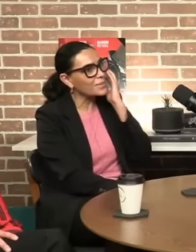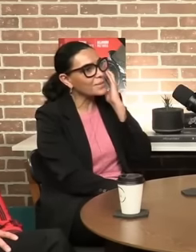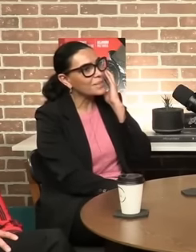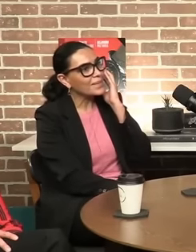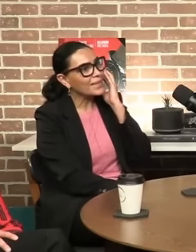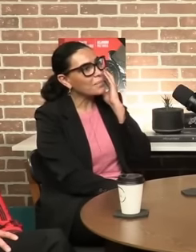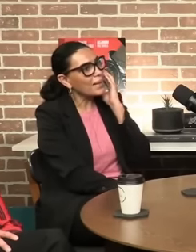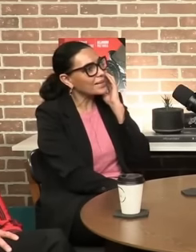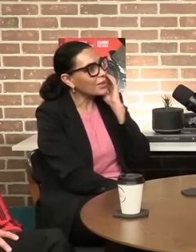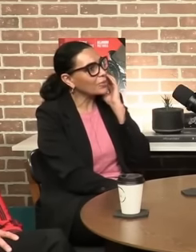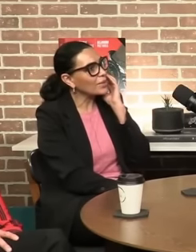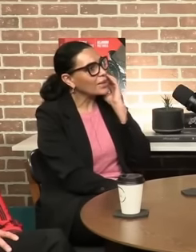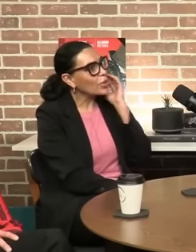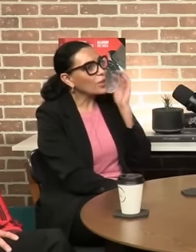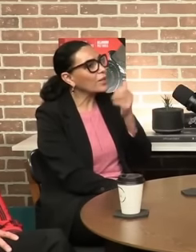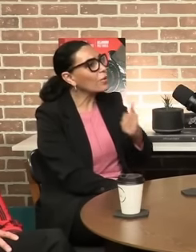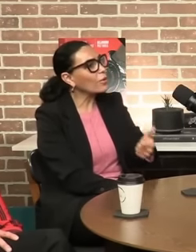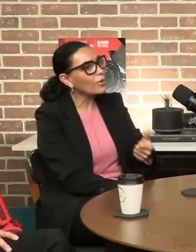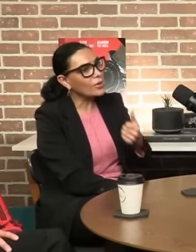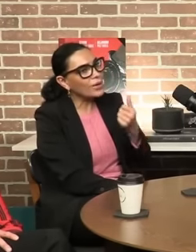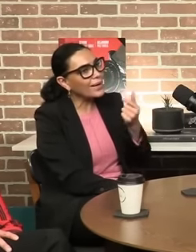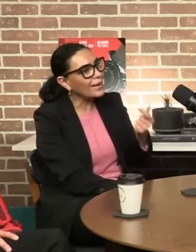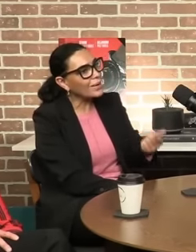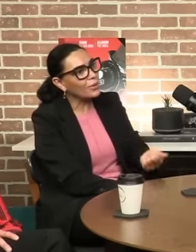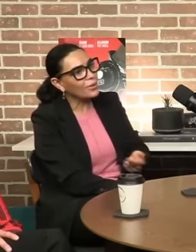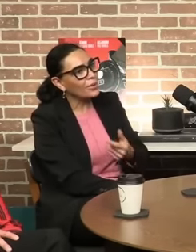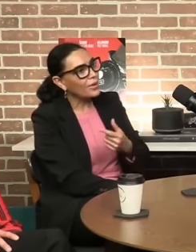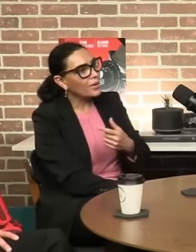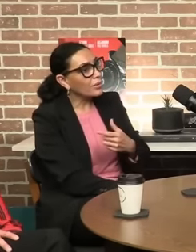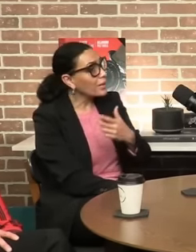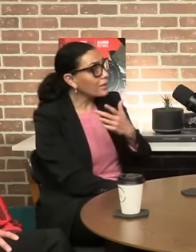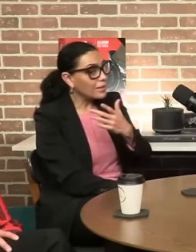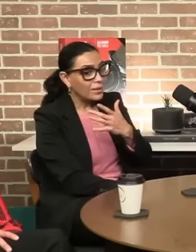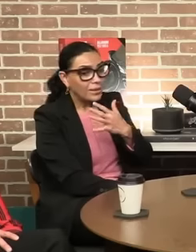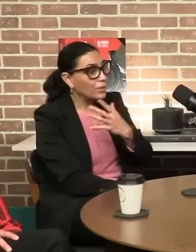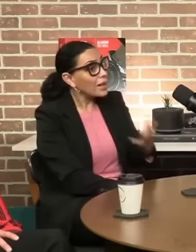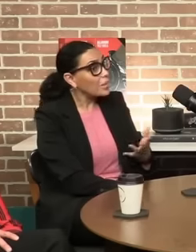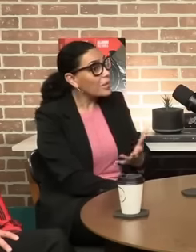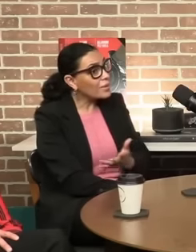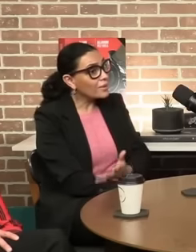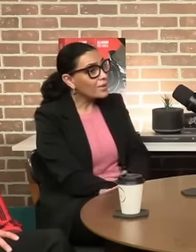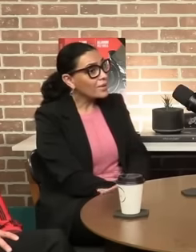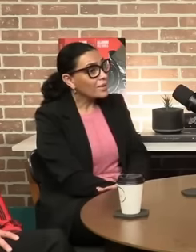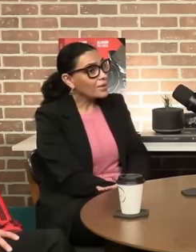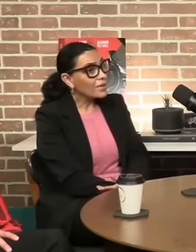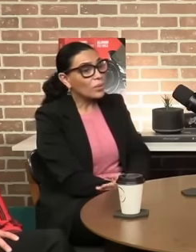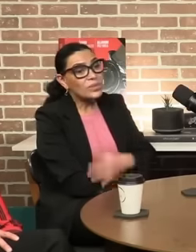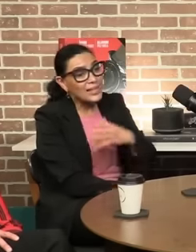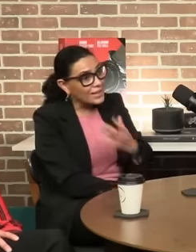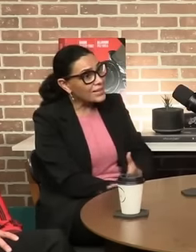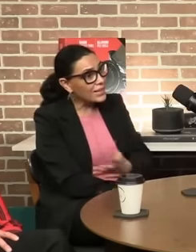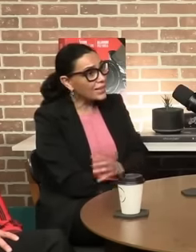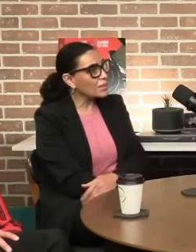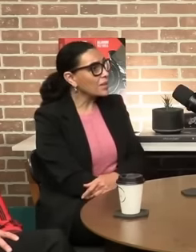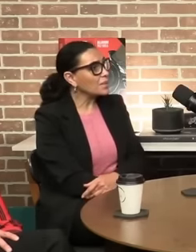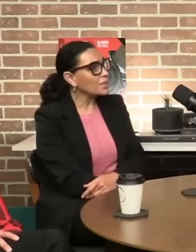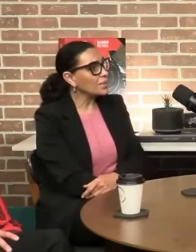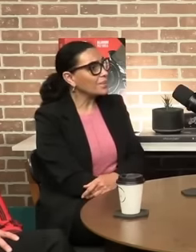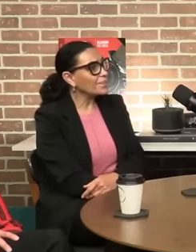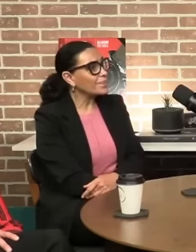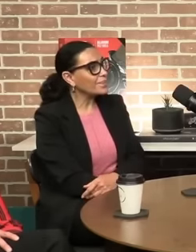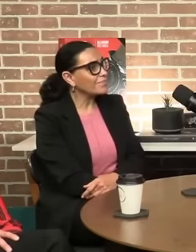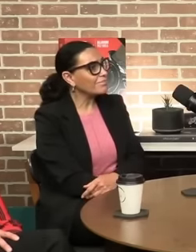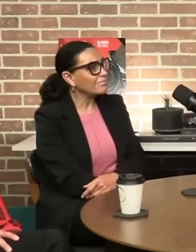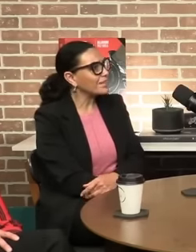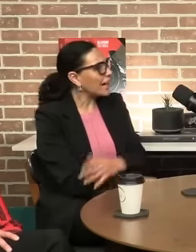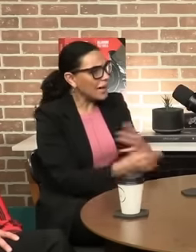Pues no qué pasa con con el dolor con el rencor con el con el amor con la ausencia del